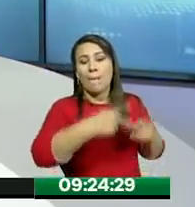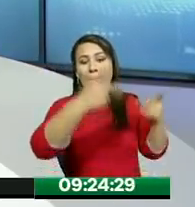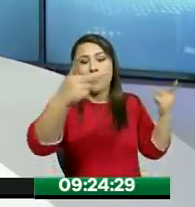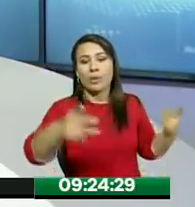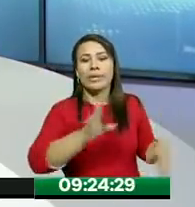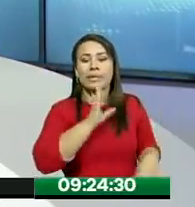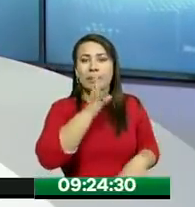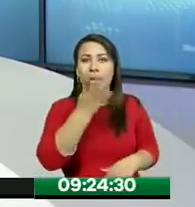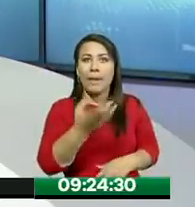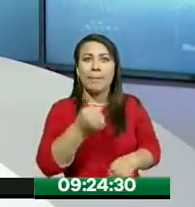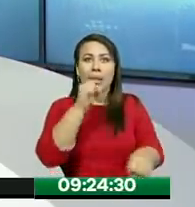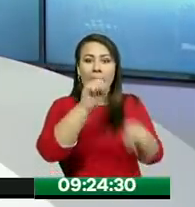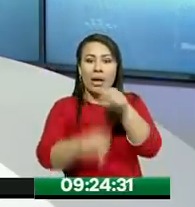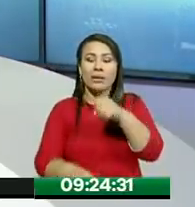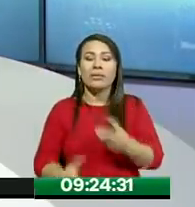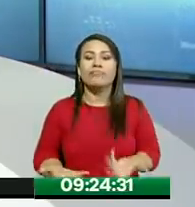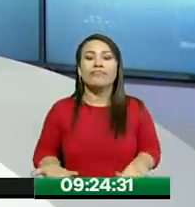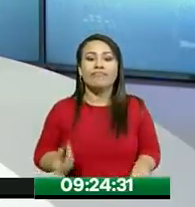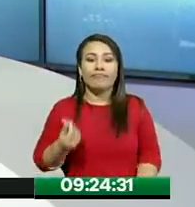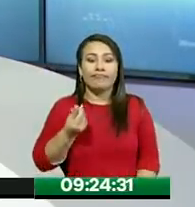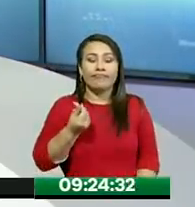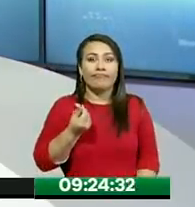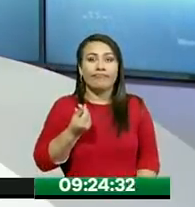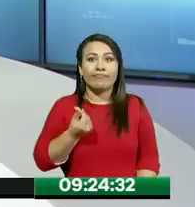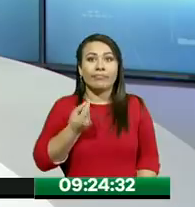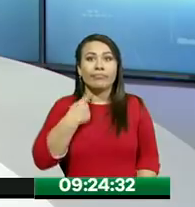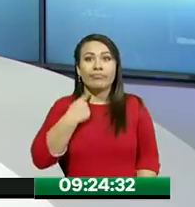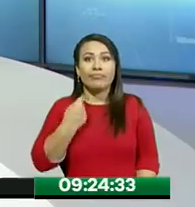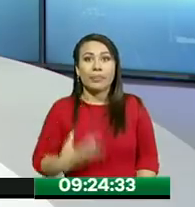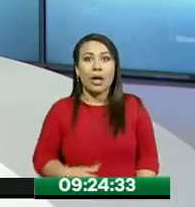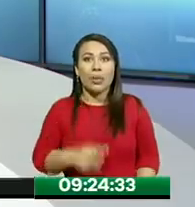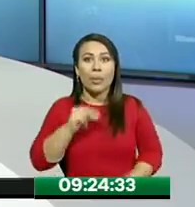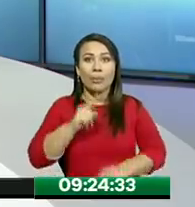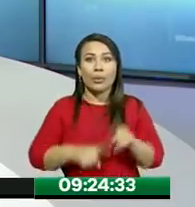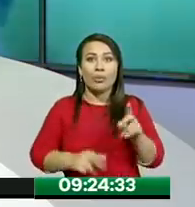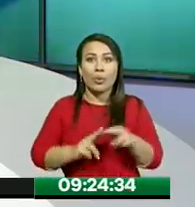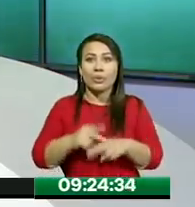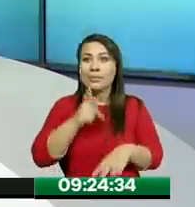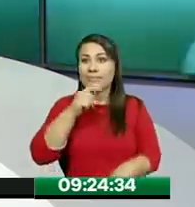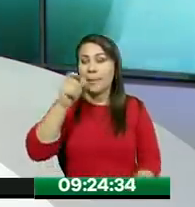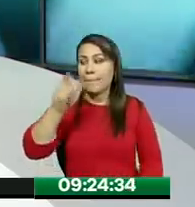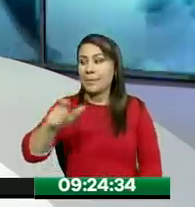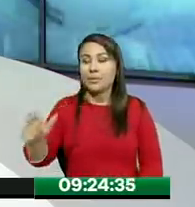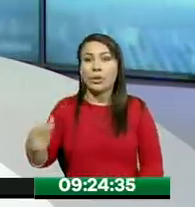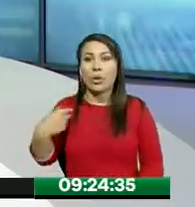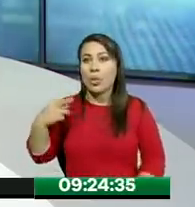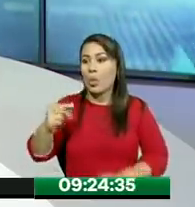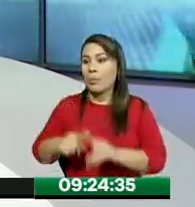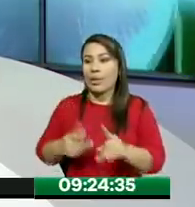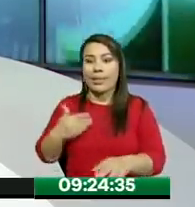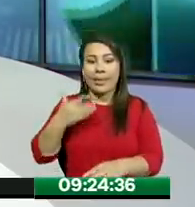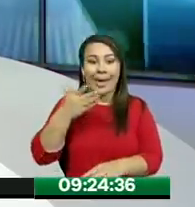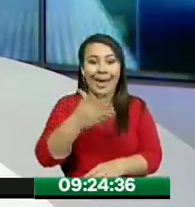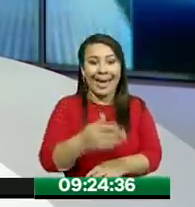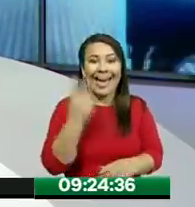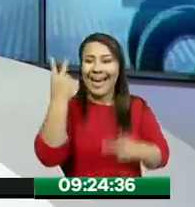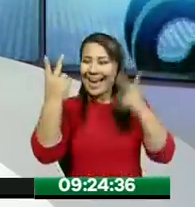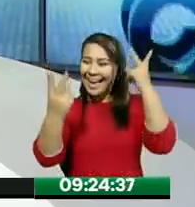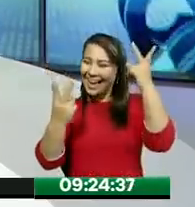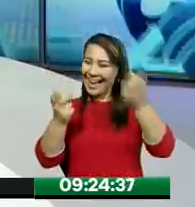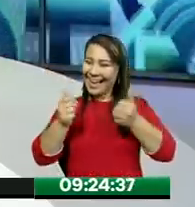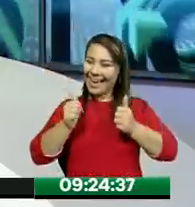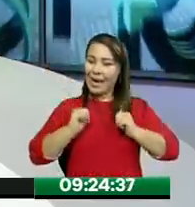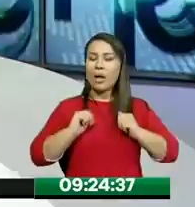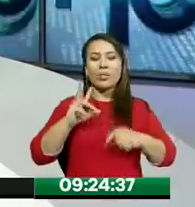en el Centro de Rehabilitación Social Femenino de Guayaquil ocuparán el nuevo pabellón denominado Manuel Sáenz, que